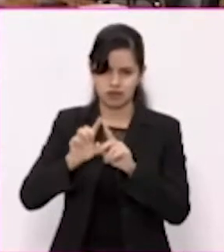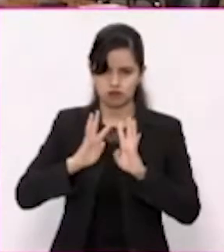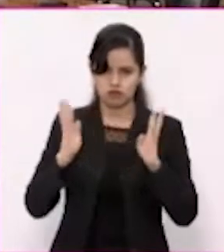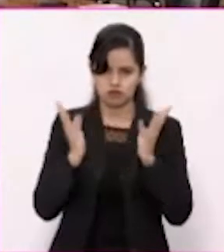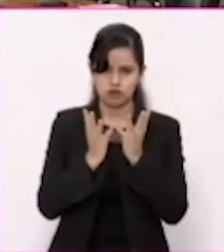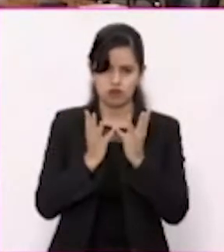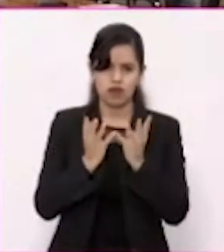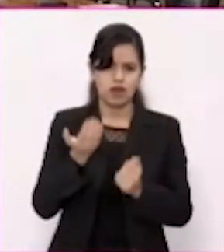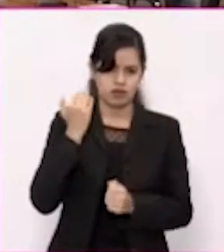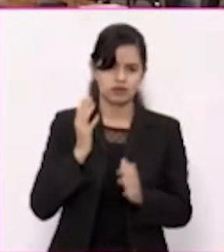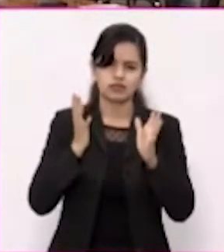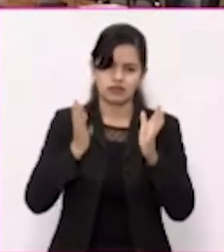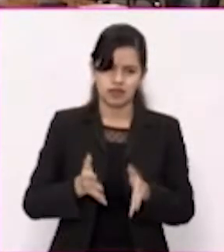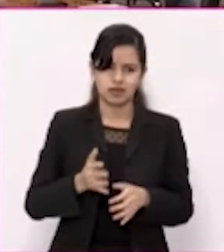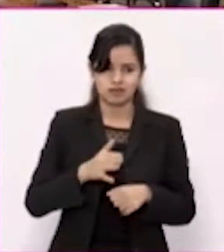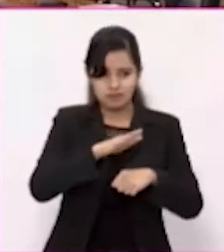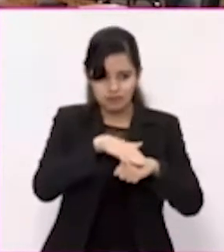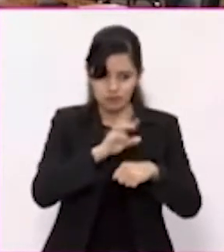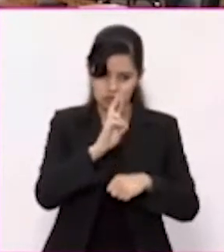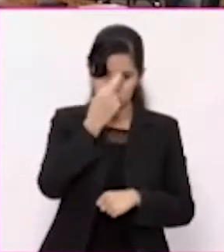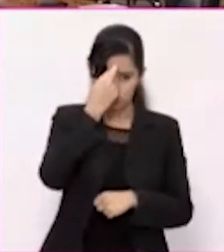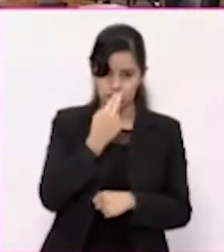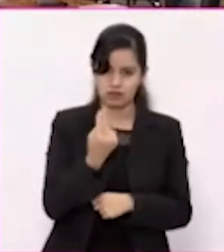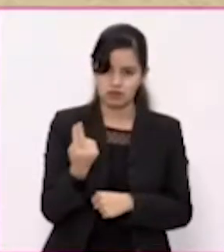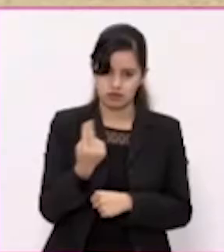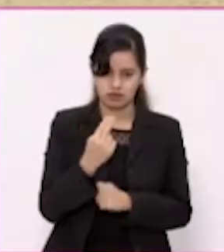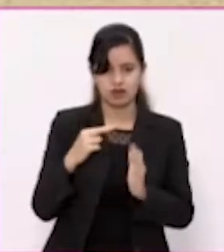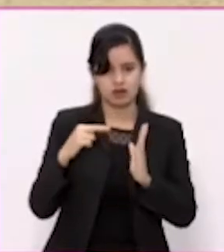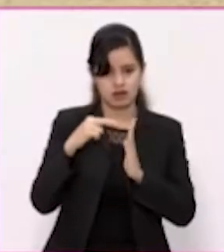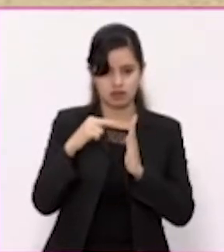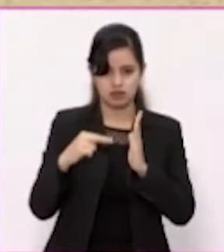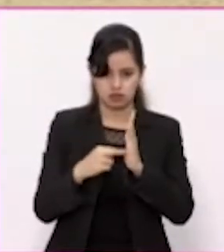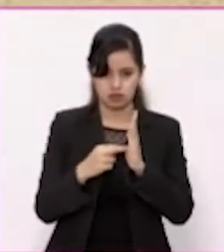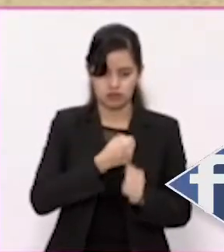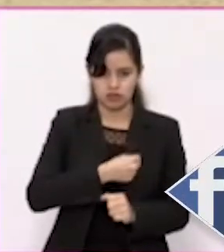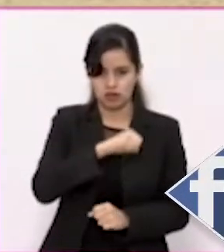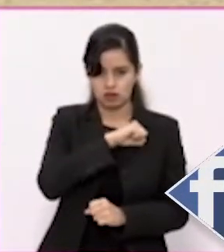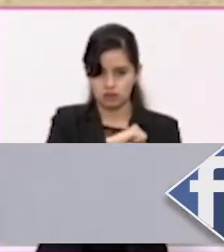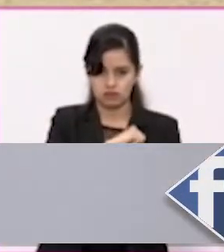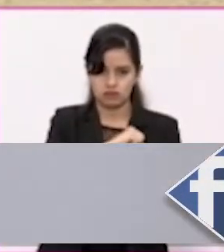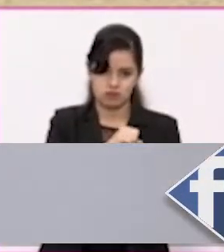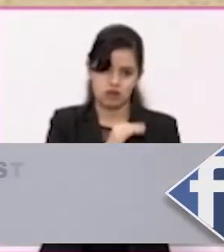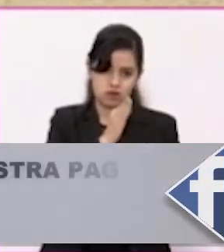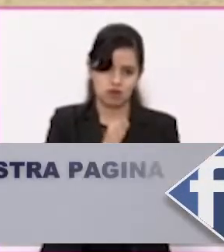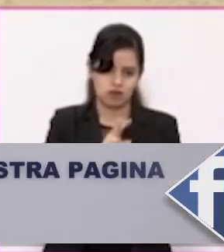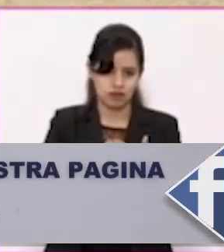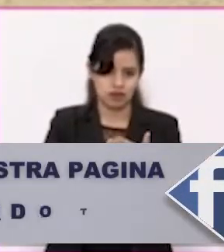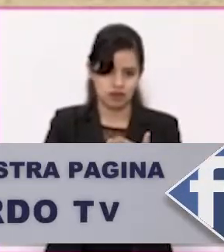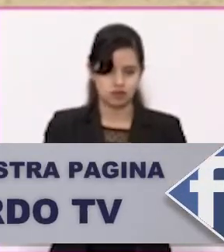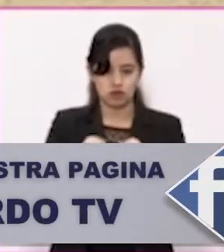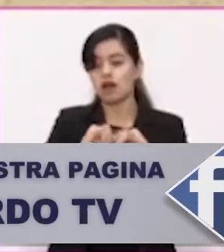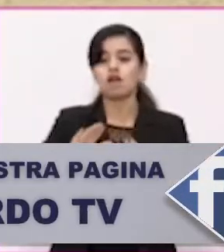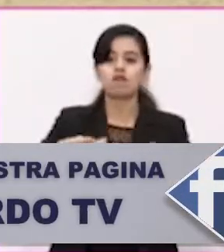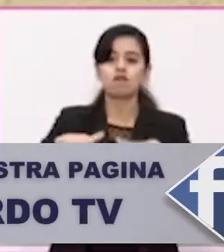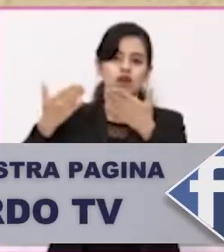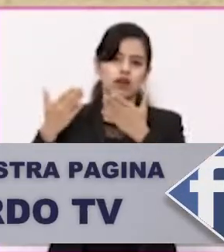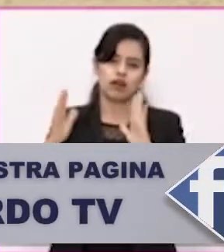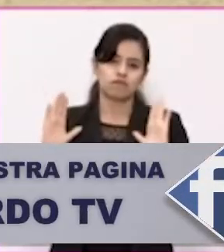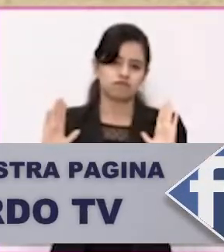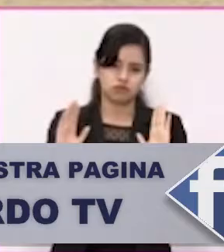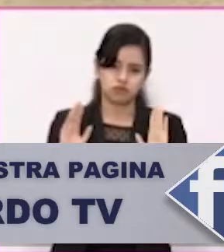en su momento se les ha solicitado recordando las normas sanitarias vigentes en el instituto. Fuera del instituto, el instituto no